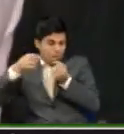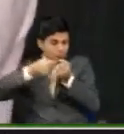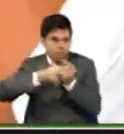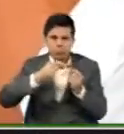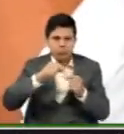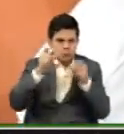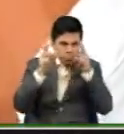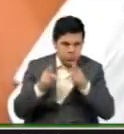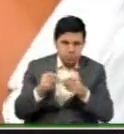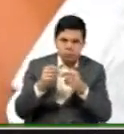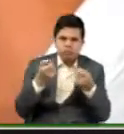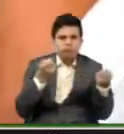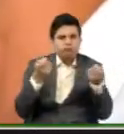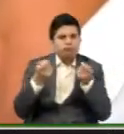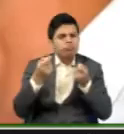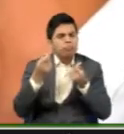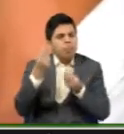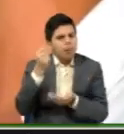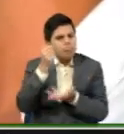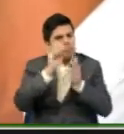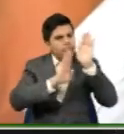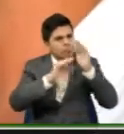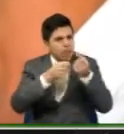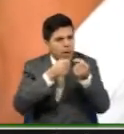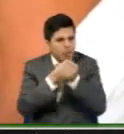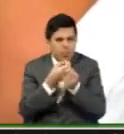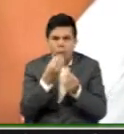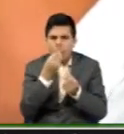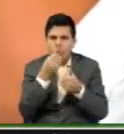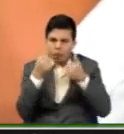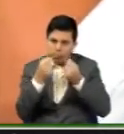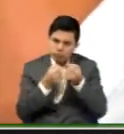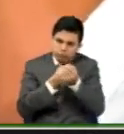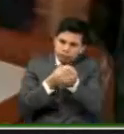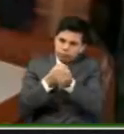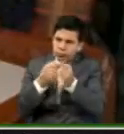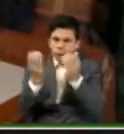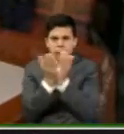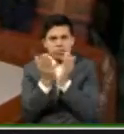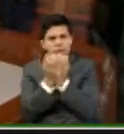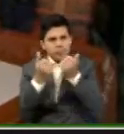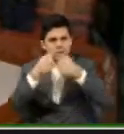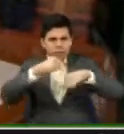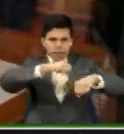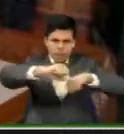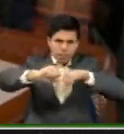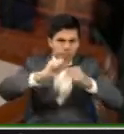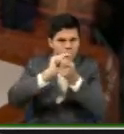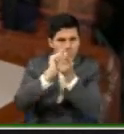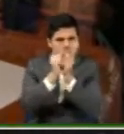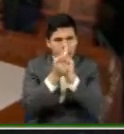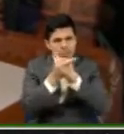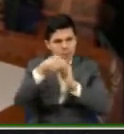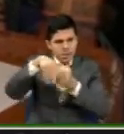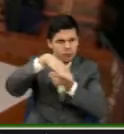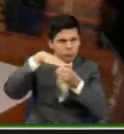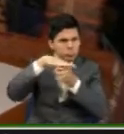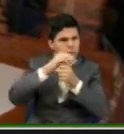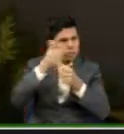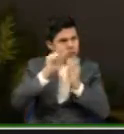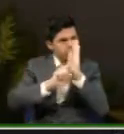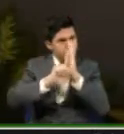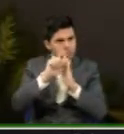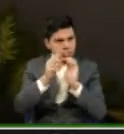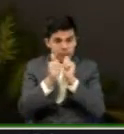hablamos de presupuesto participativo, de seguridad alimentaria, de la educación como eje de transformación de la ciudad, de que el deporte y la